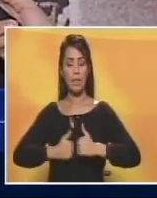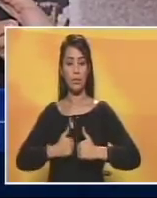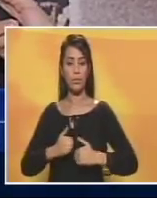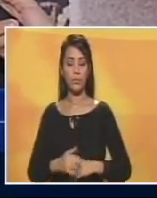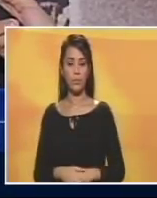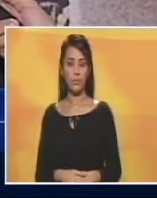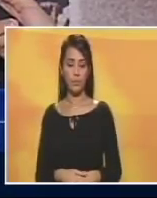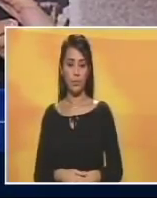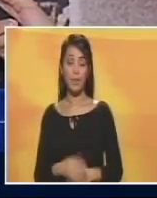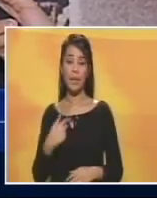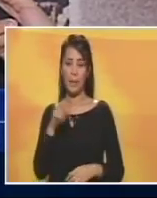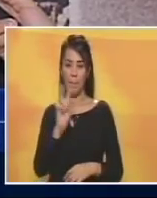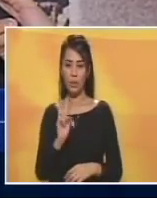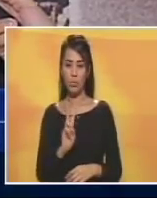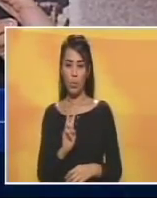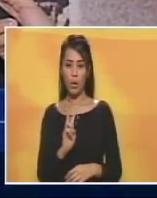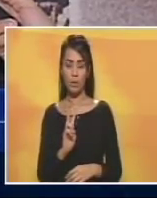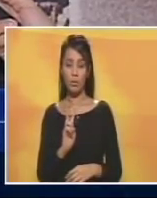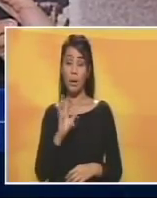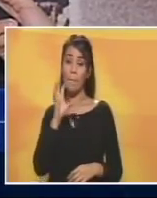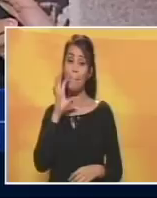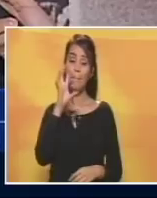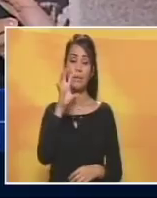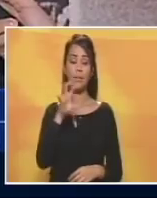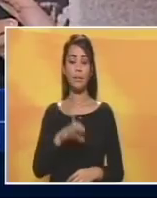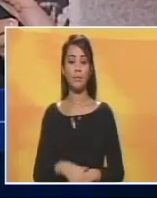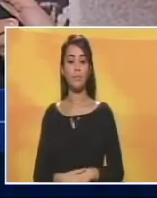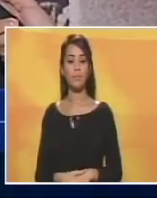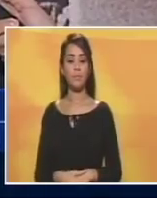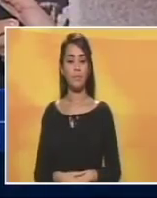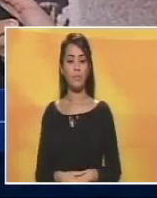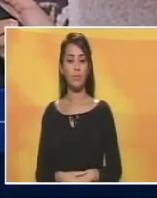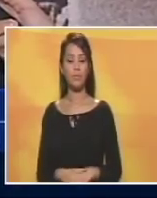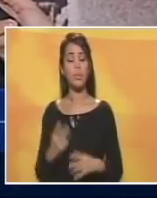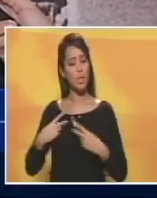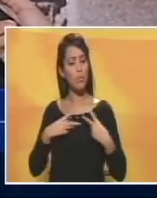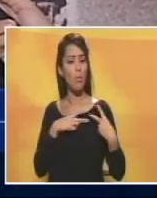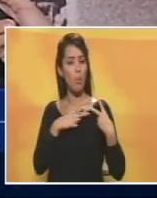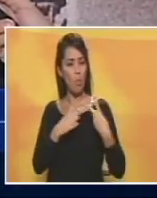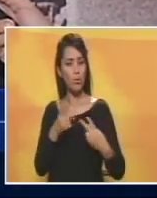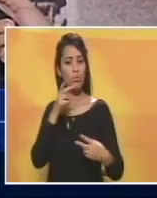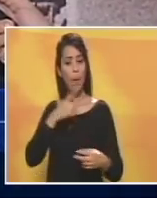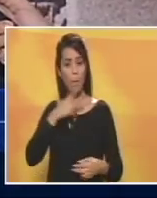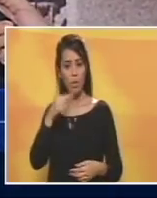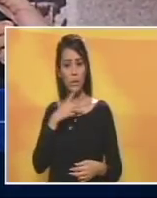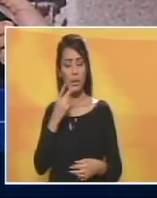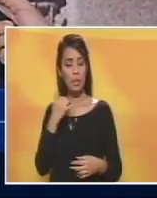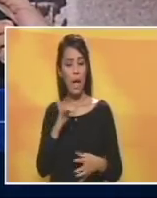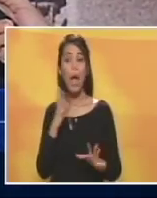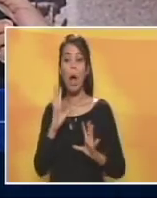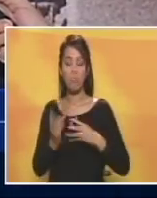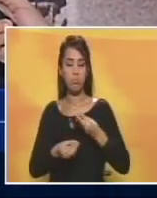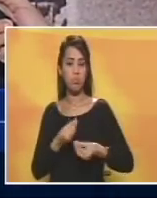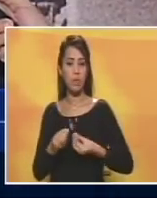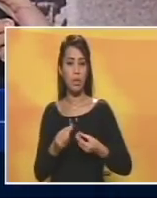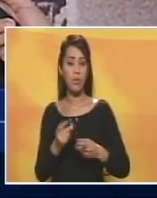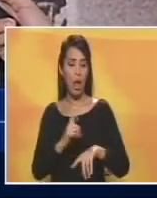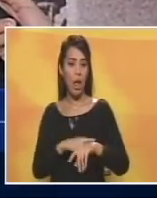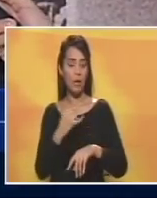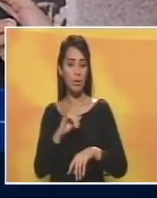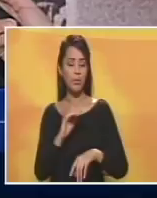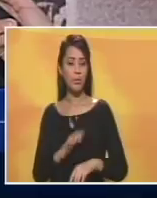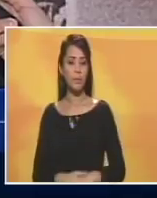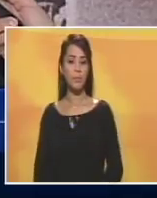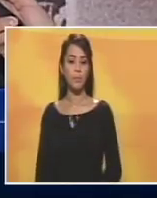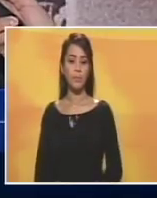cara a Venezuela, de cara al país. Y entonces, si hay voluntad política, se puede hacer y hay tiempo para hacerlo. Nosotros